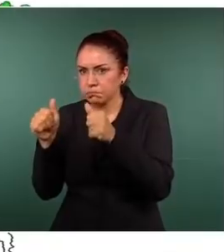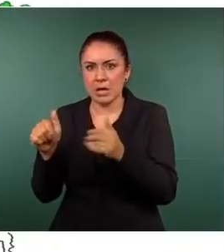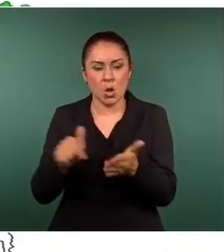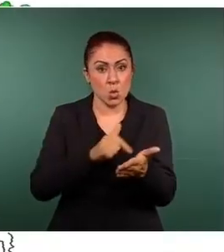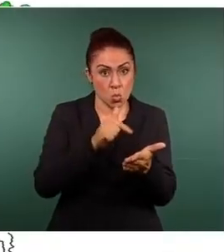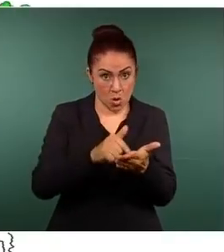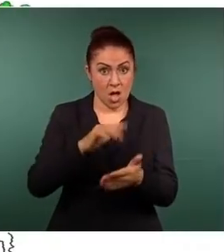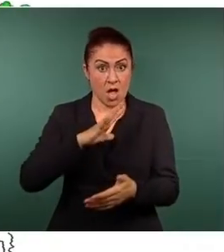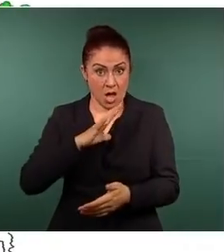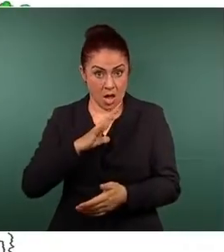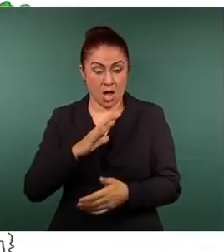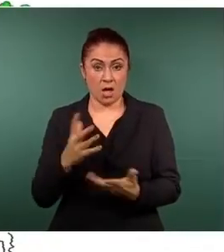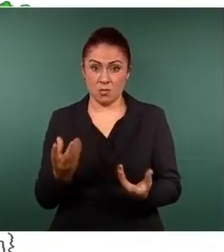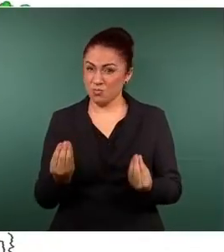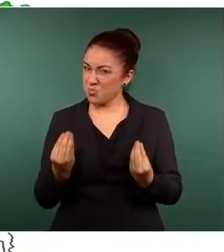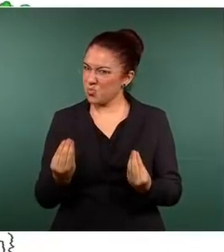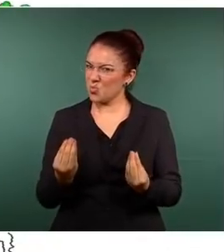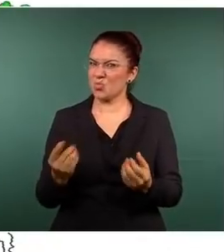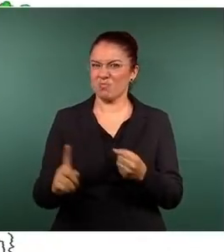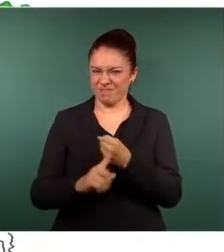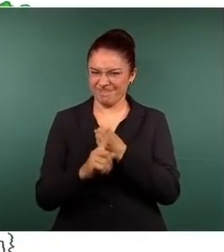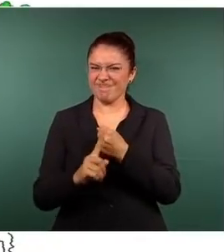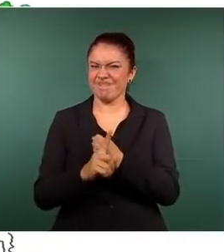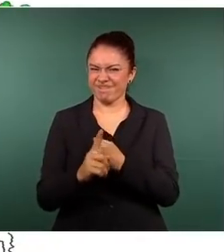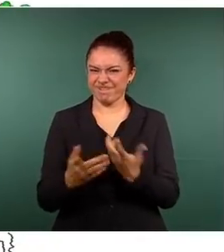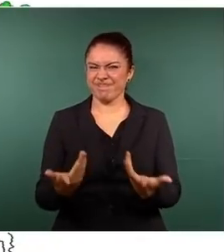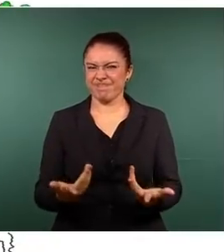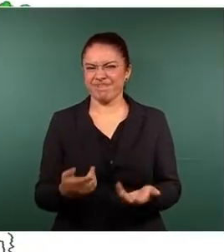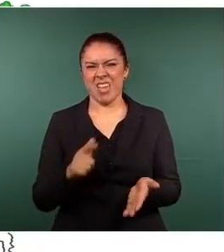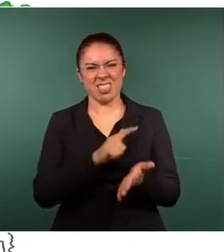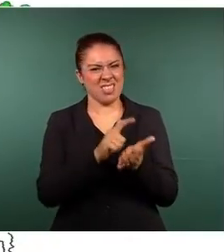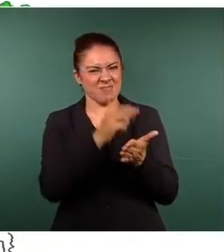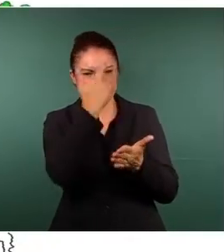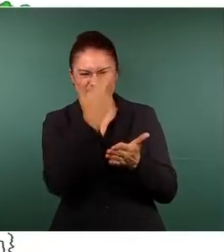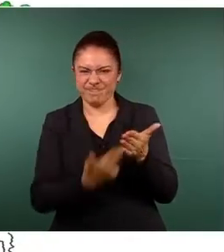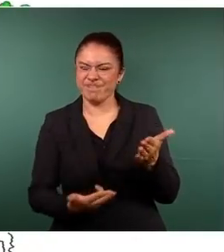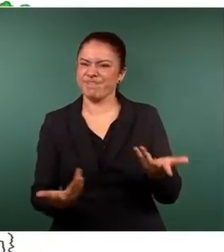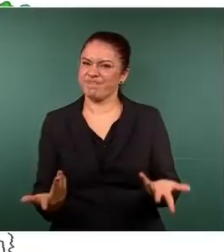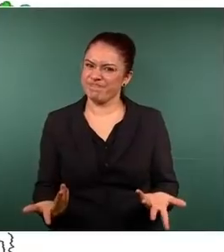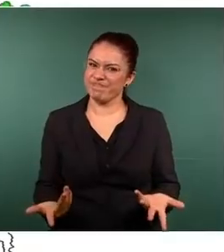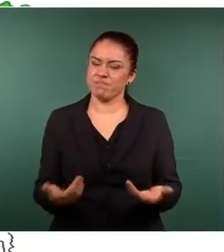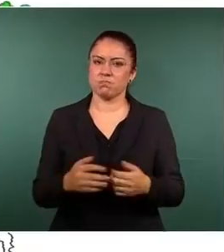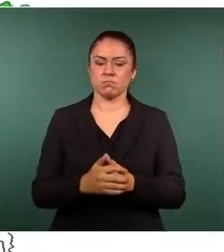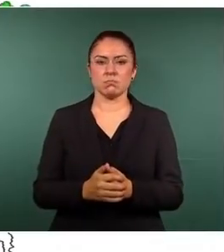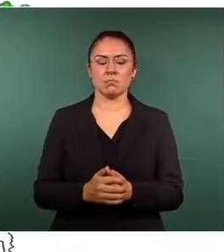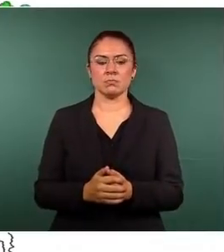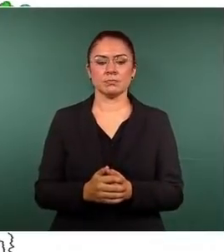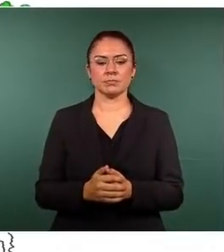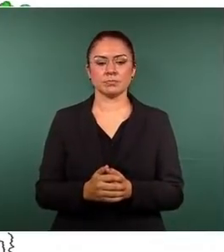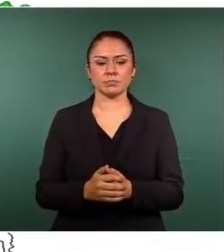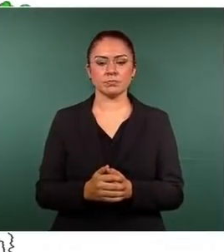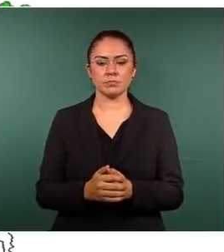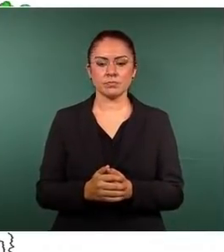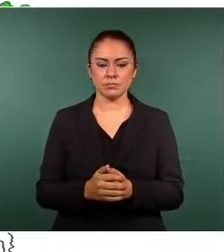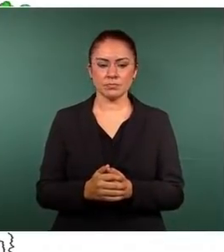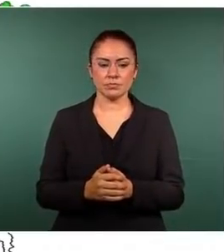lugares donde tienen el problema adelante por favor